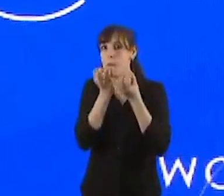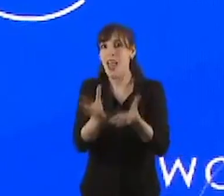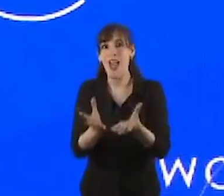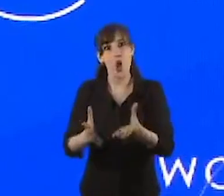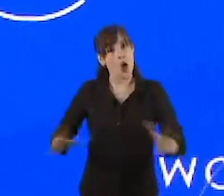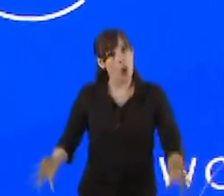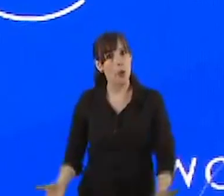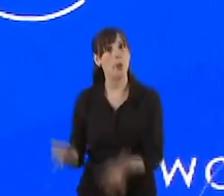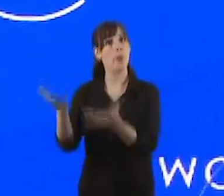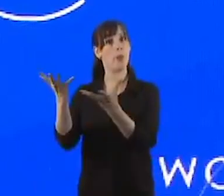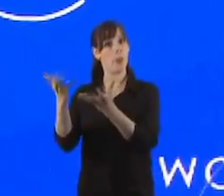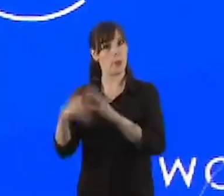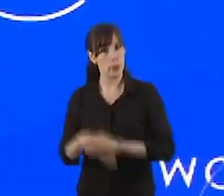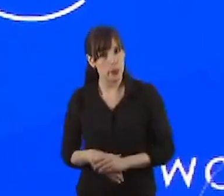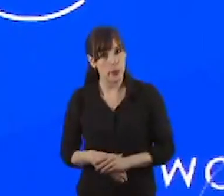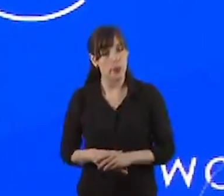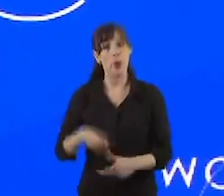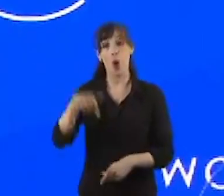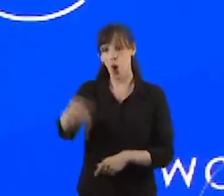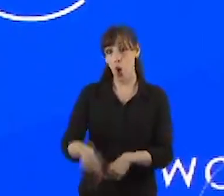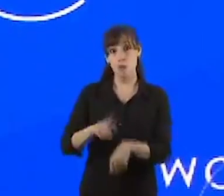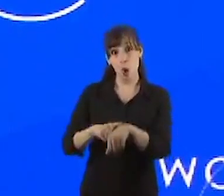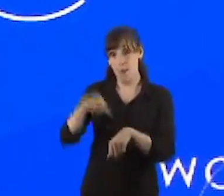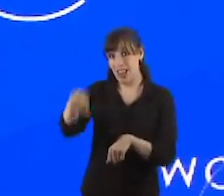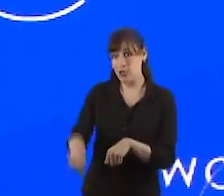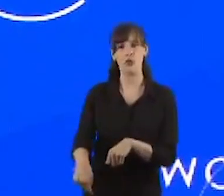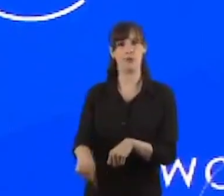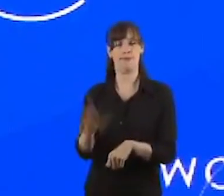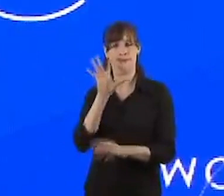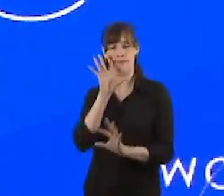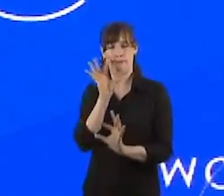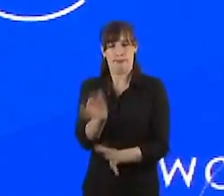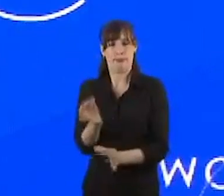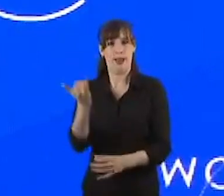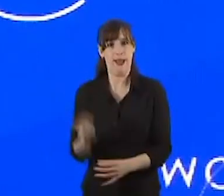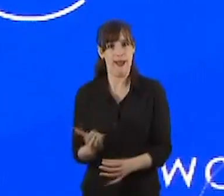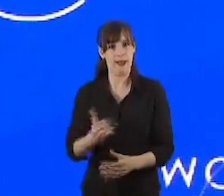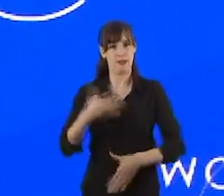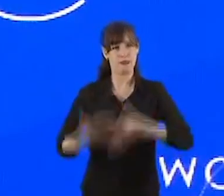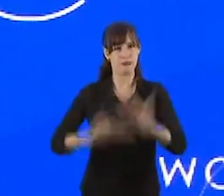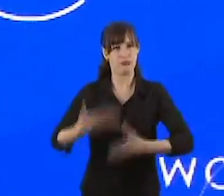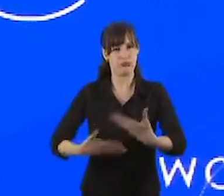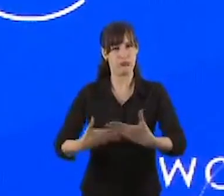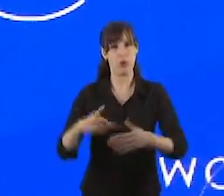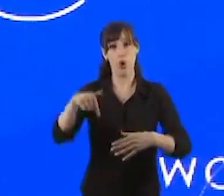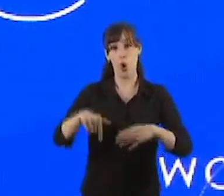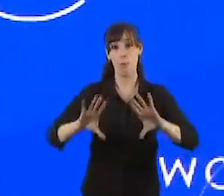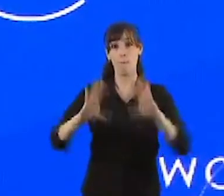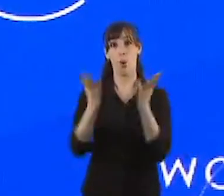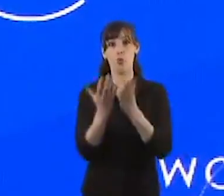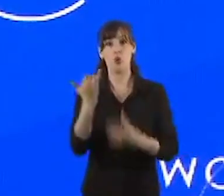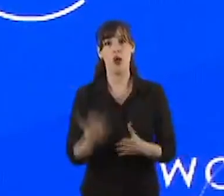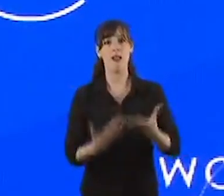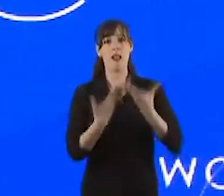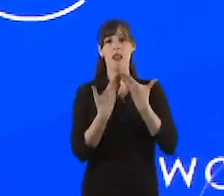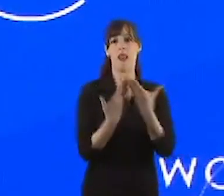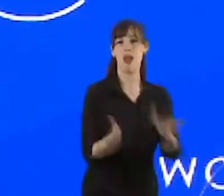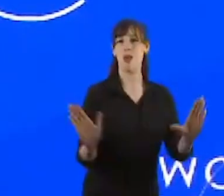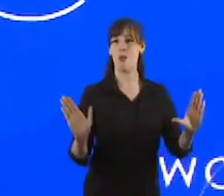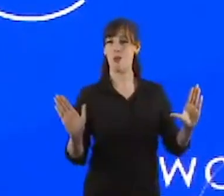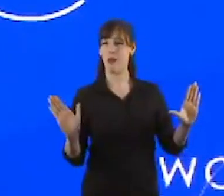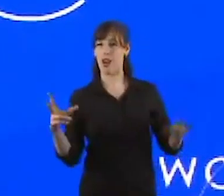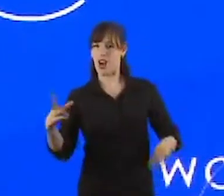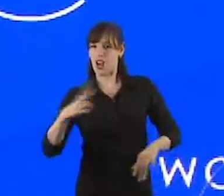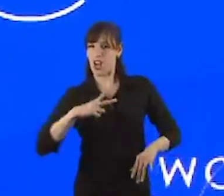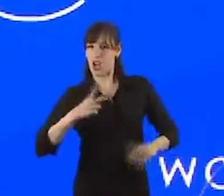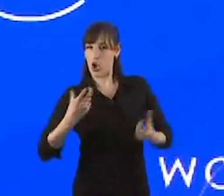un momento de mayor prosperidad que el que vivimos hoy. El mundo de hoy es más libre, más rico, más pacífico y más próspero que